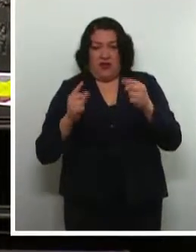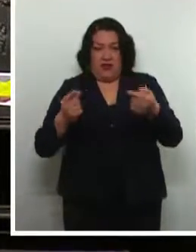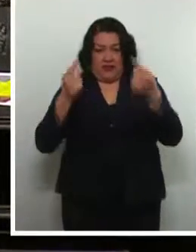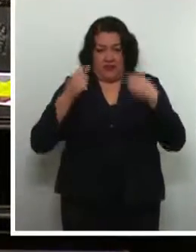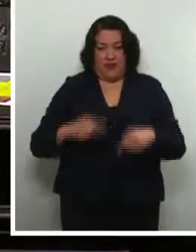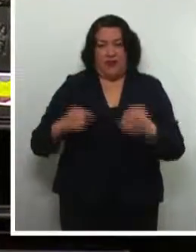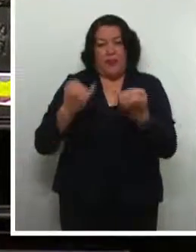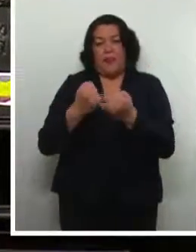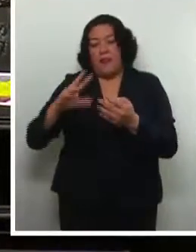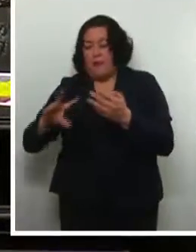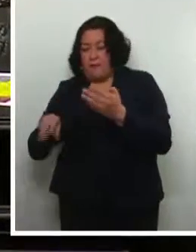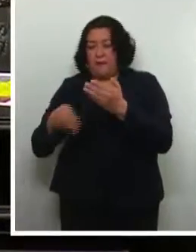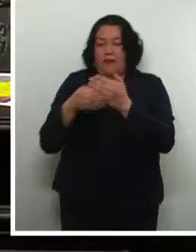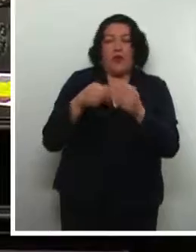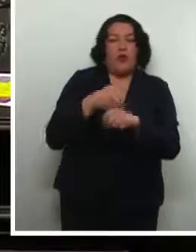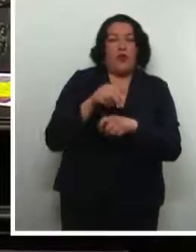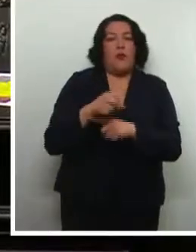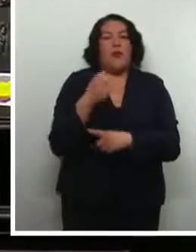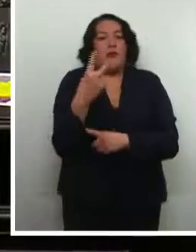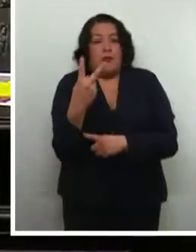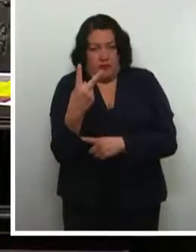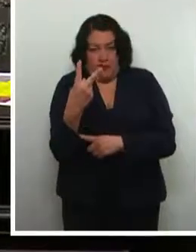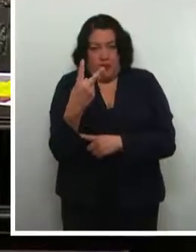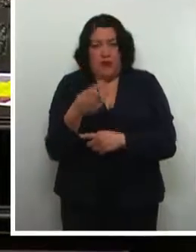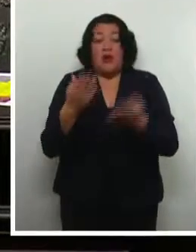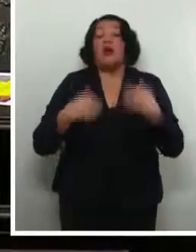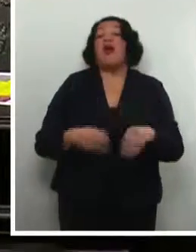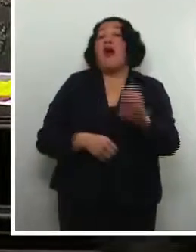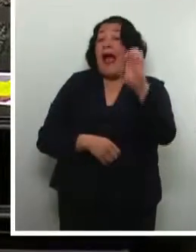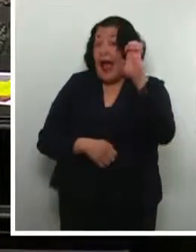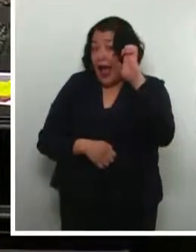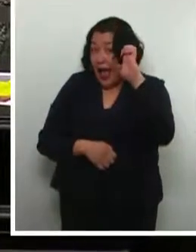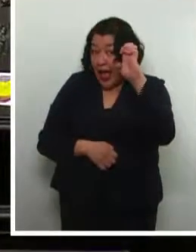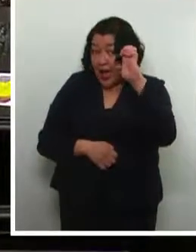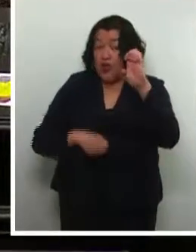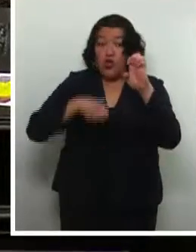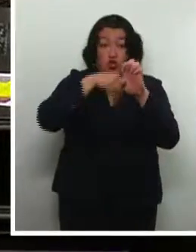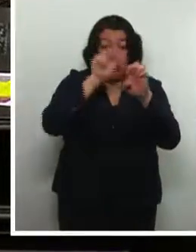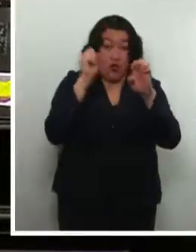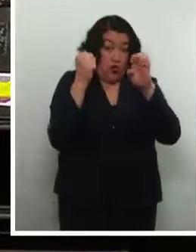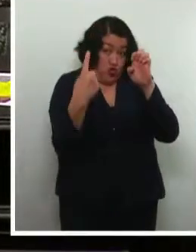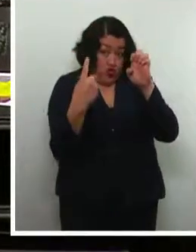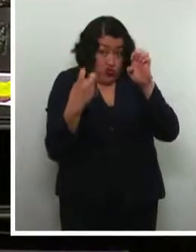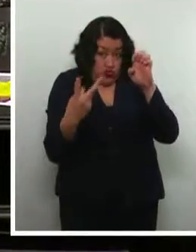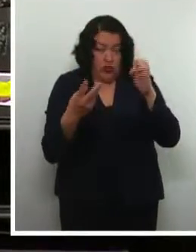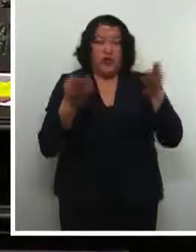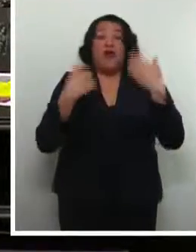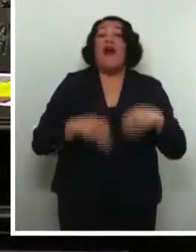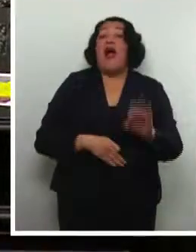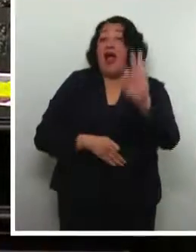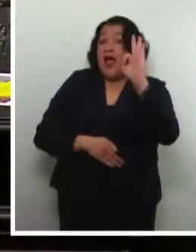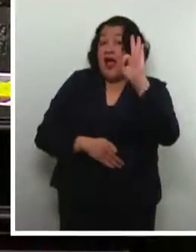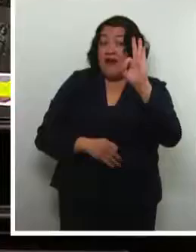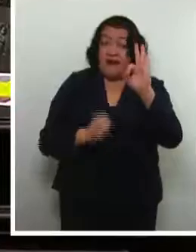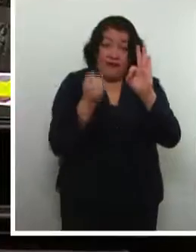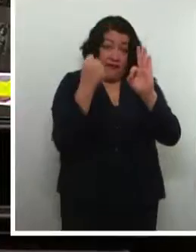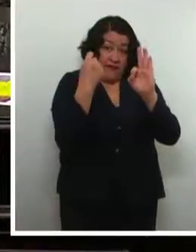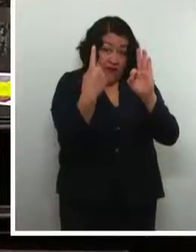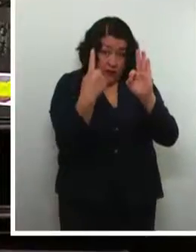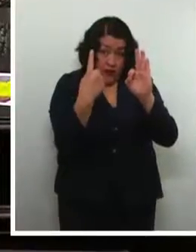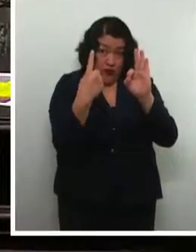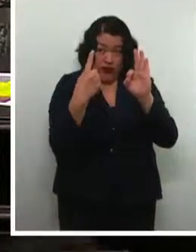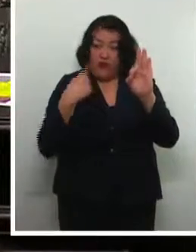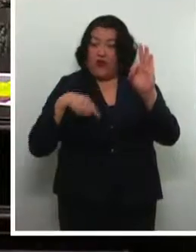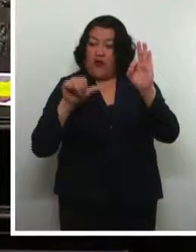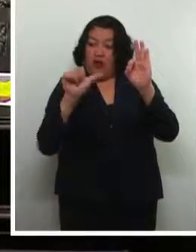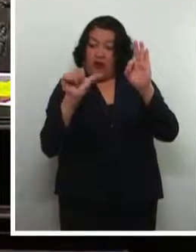la adición de un numeral 2. En el apartado E, los numerales 1 y 2, en el apartado F, el numeral 1,